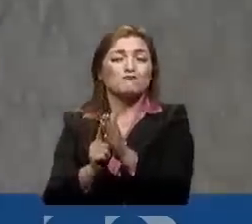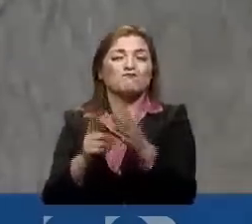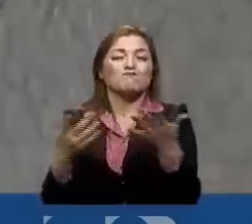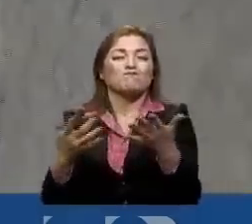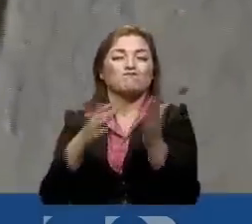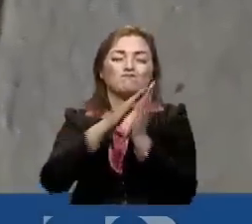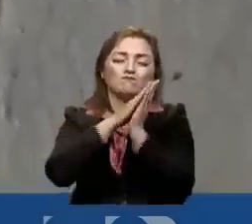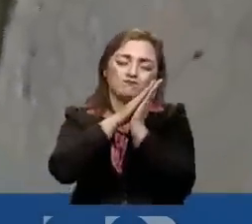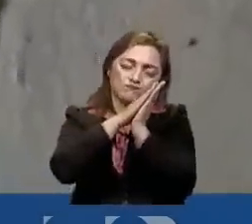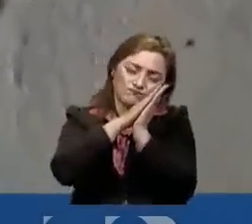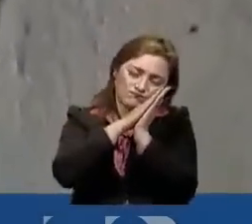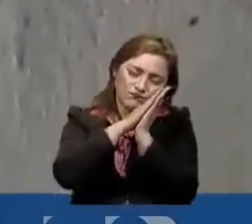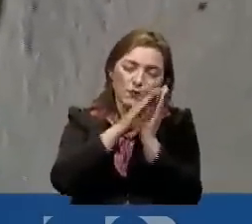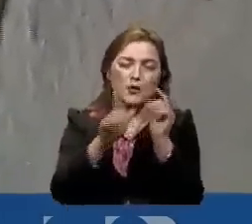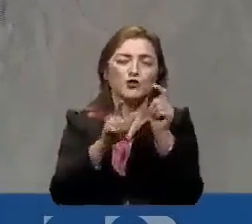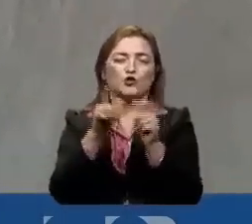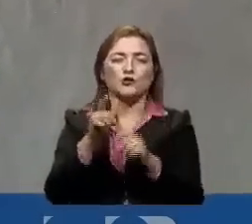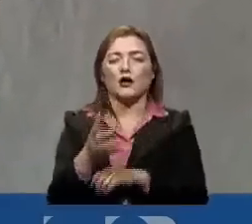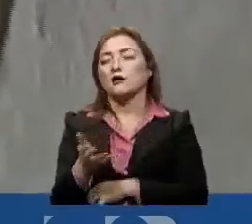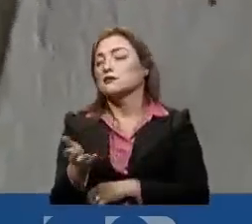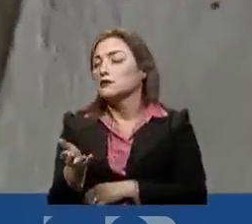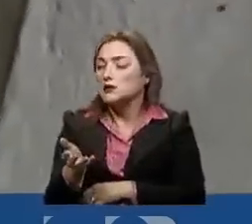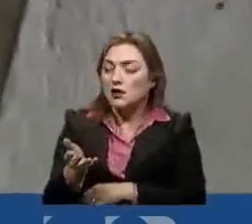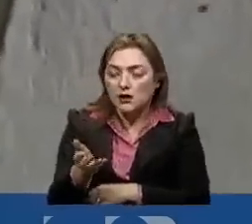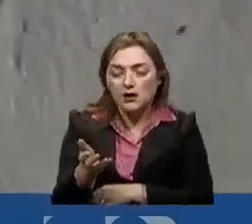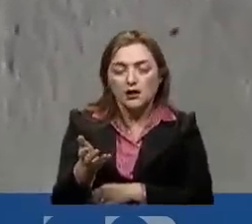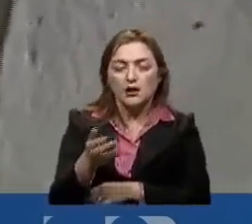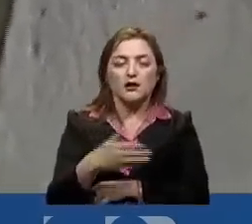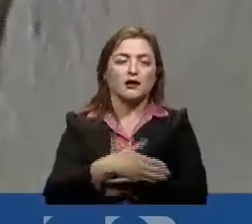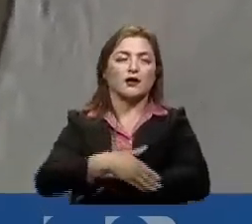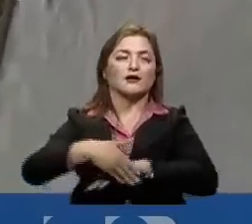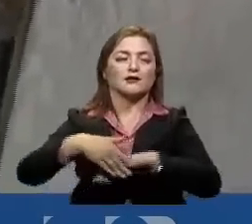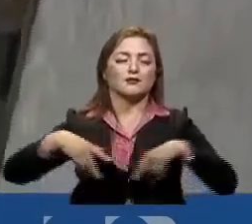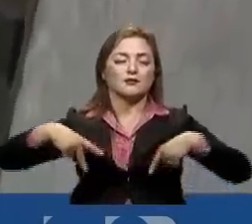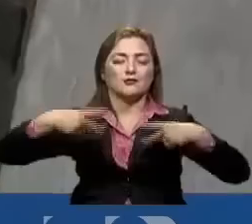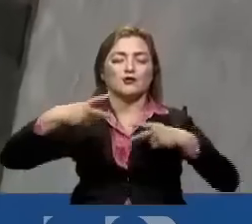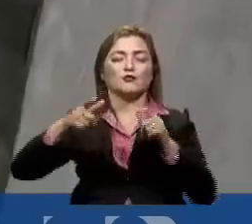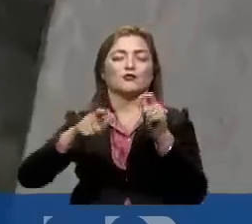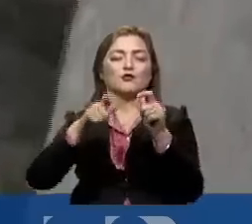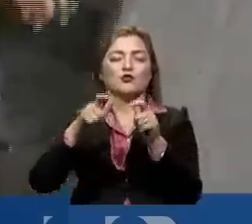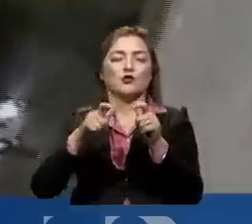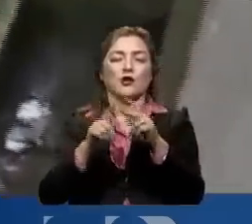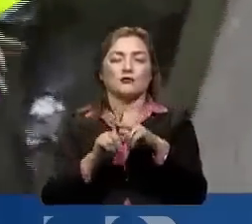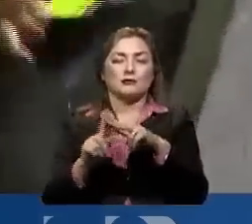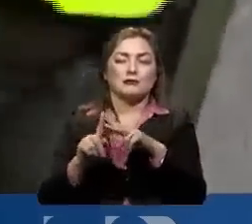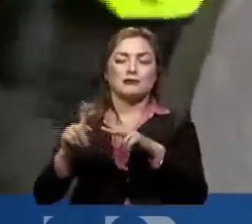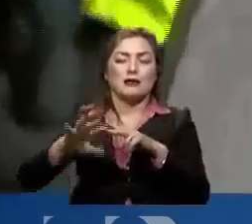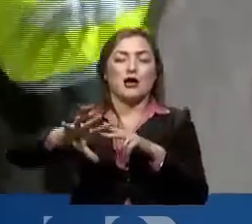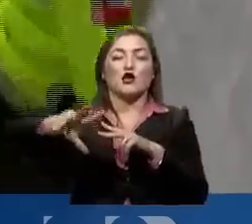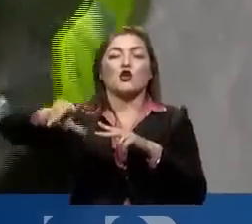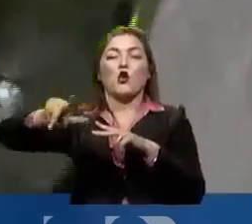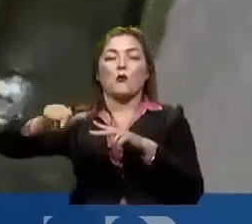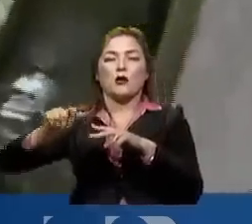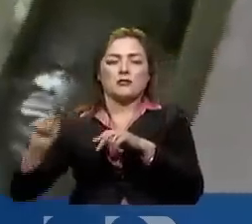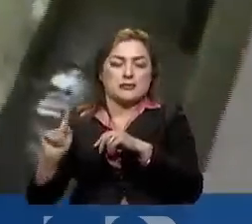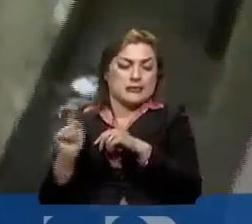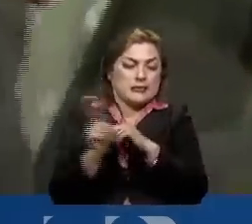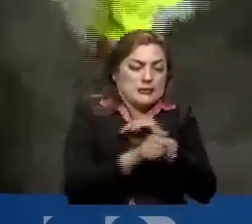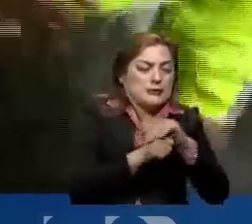estarían pernoctando varios ciudadanos, habitantes de calle, también personas que se esconden, que se dedican a